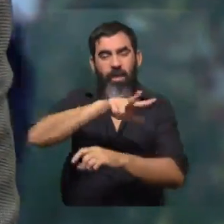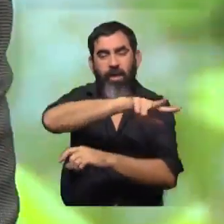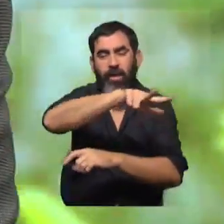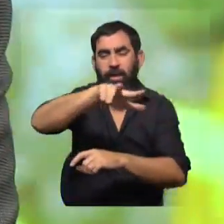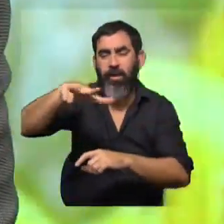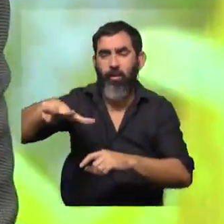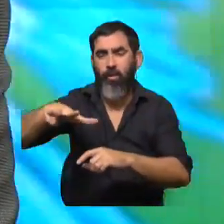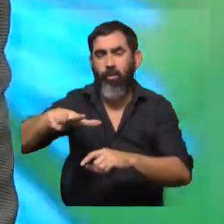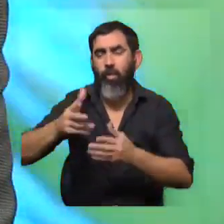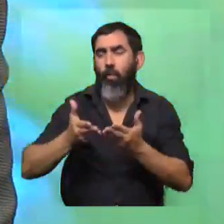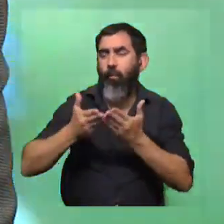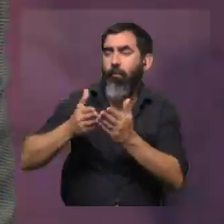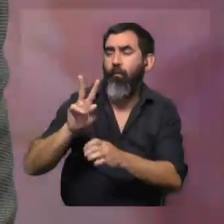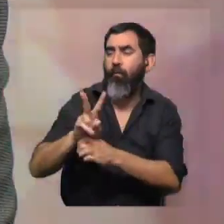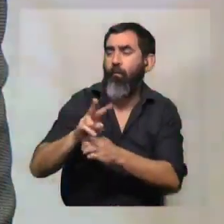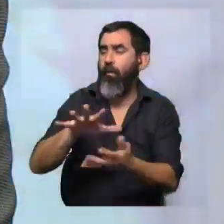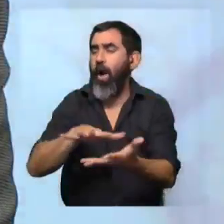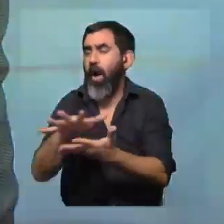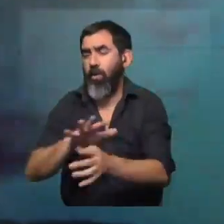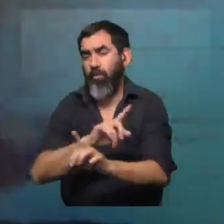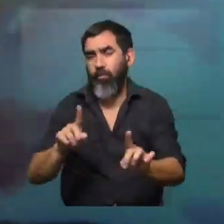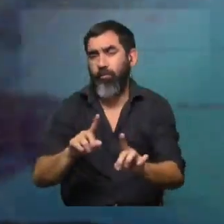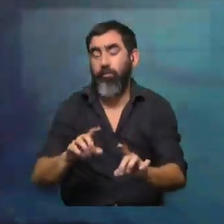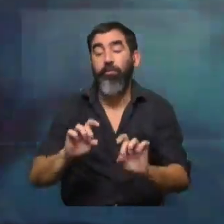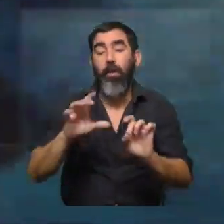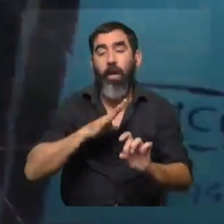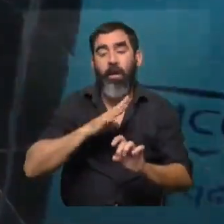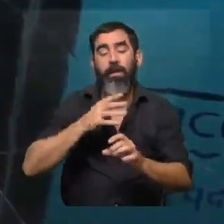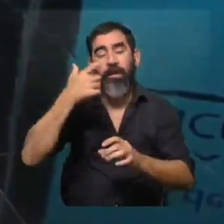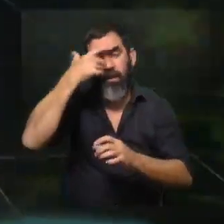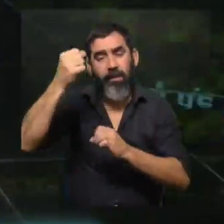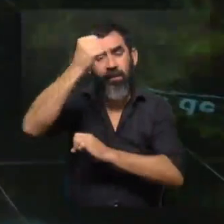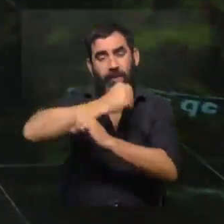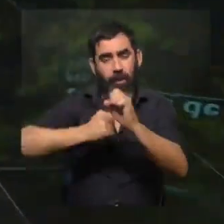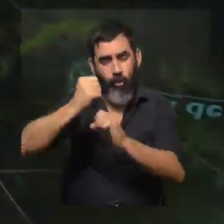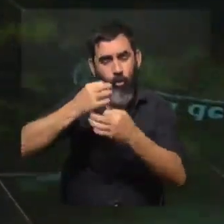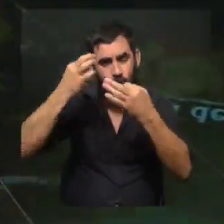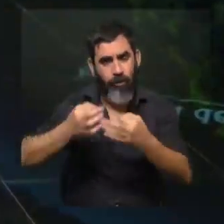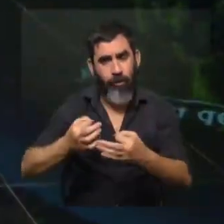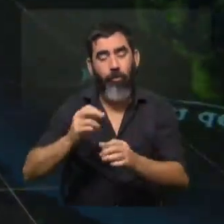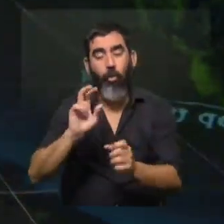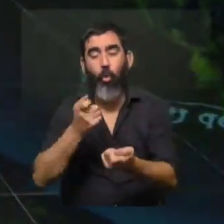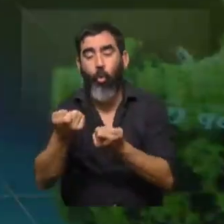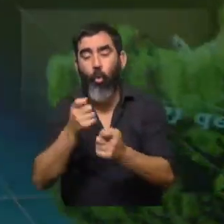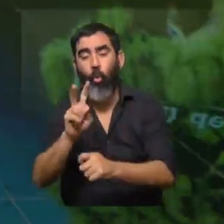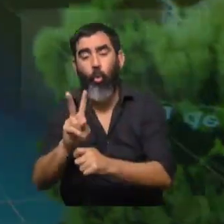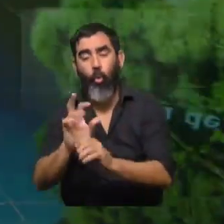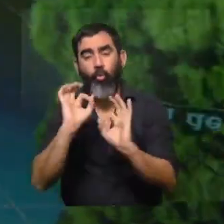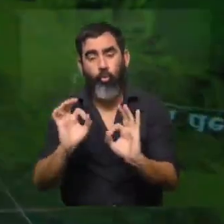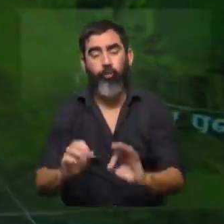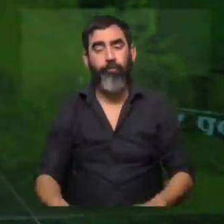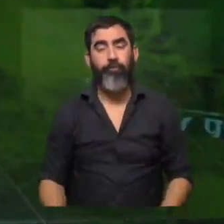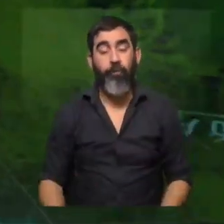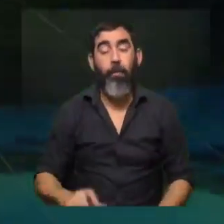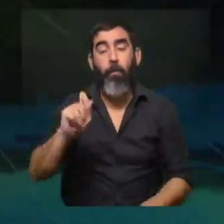o barcos todo el tiempo protegiendo esa zona, sino que tenemos tecnología suficiente como para tener un control de lo que se hace y un plan